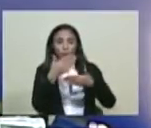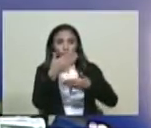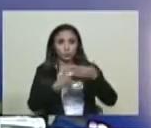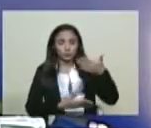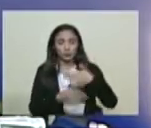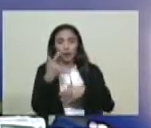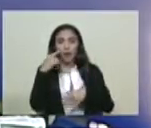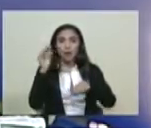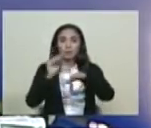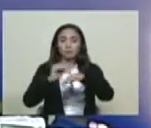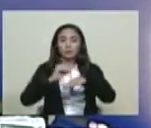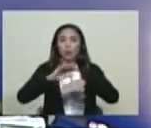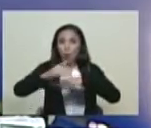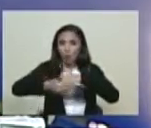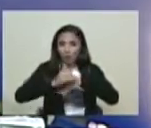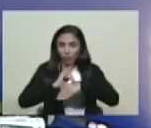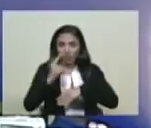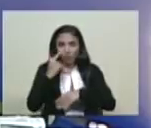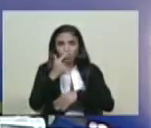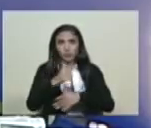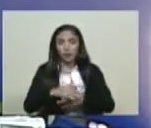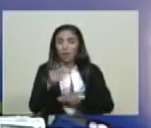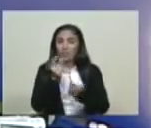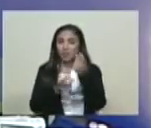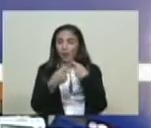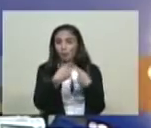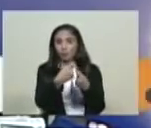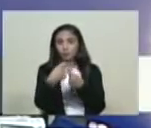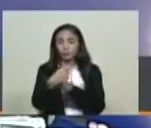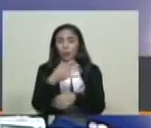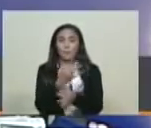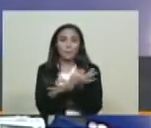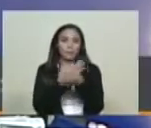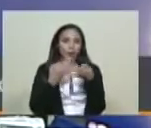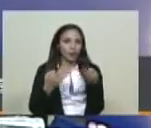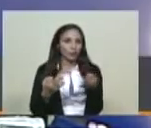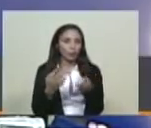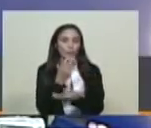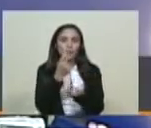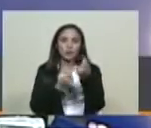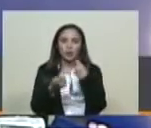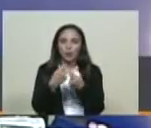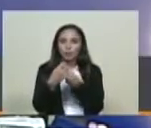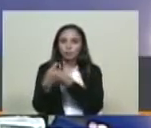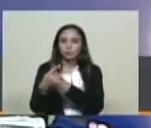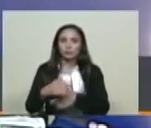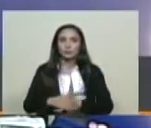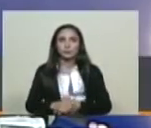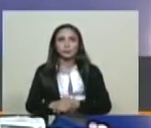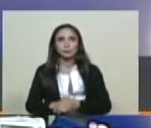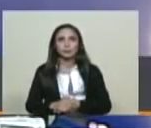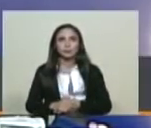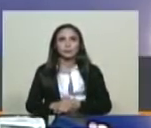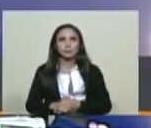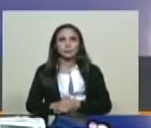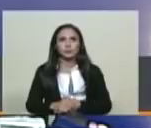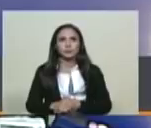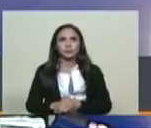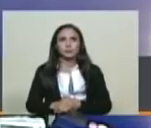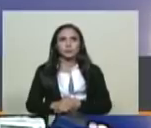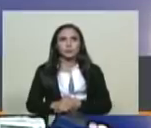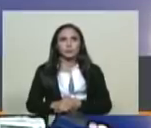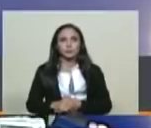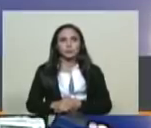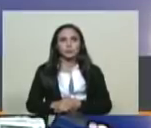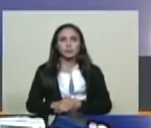Jorge Rodríguez. Estamos haciendo inversiones fabulosas, gigantescas. ¿Pero qué otra cosa en la